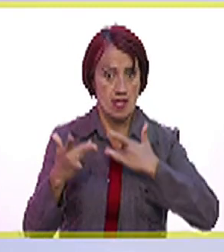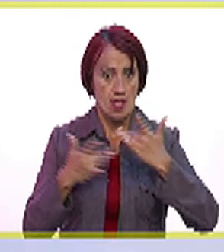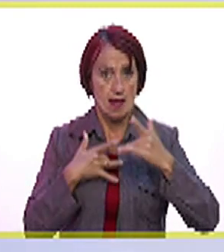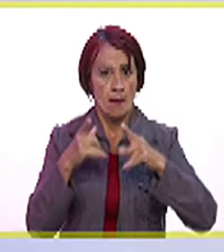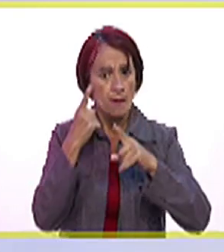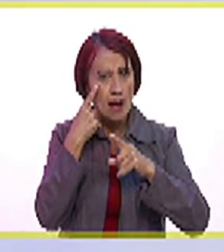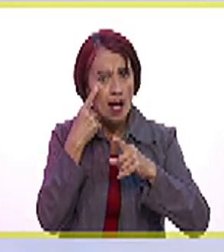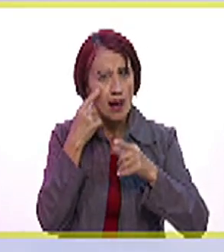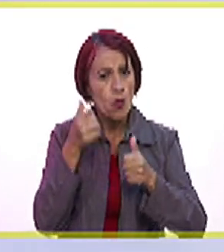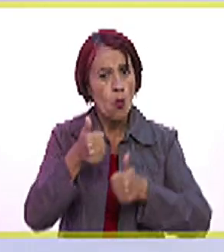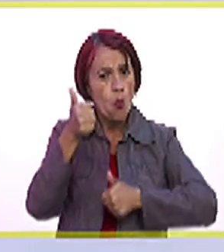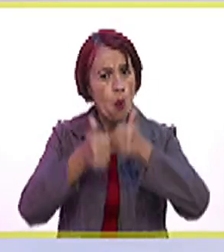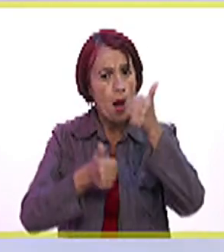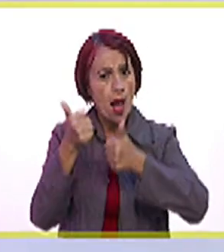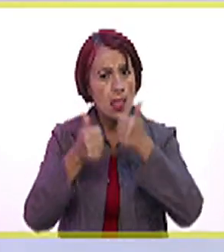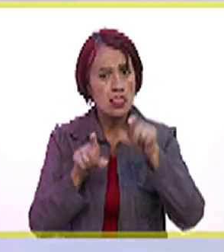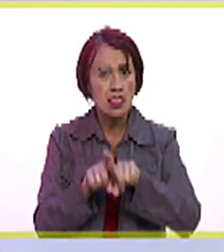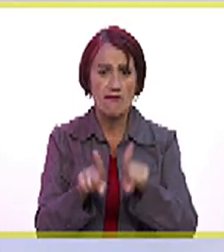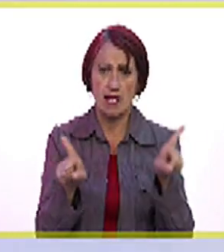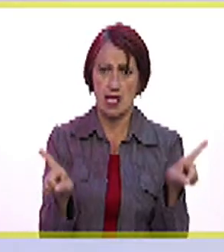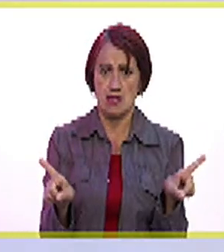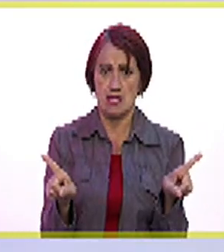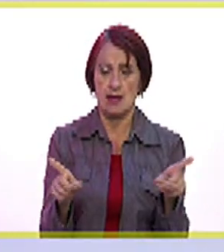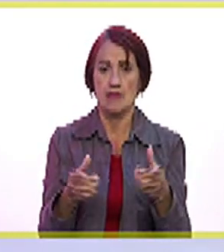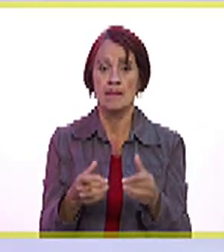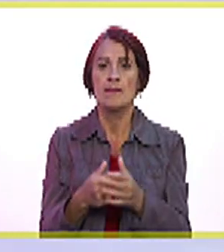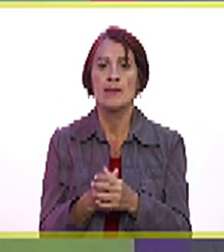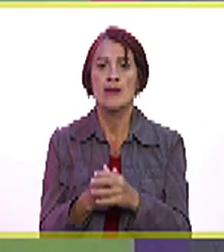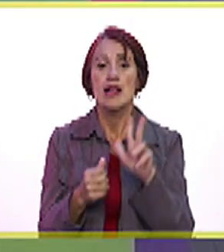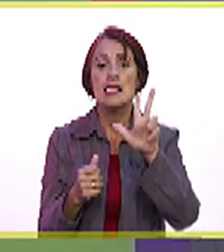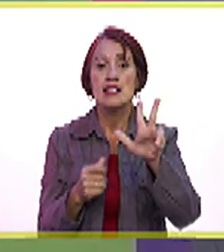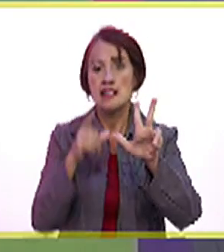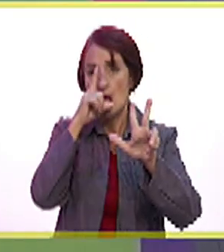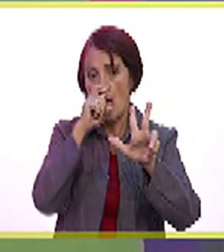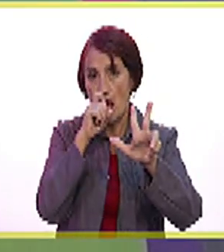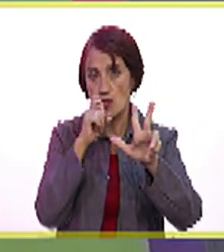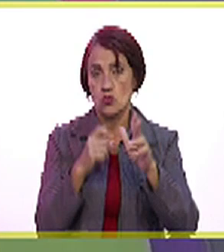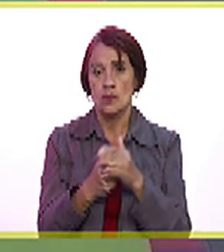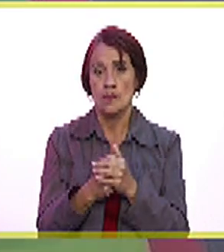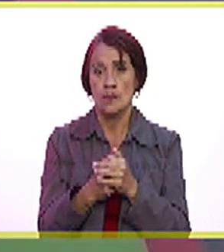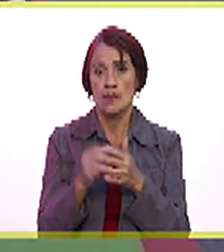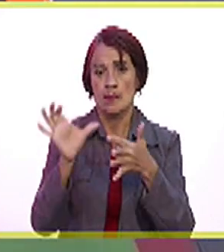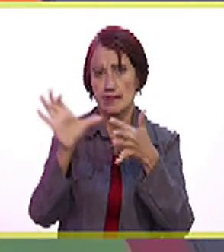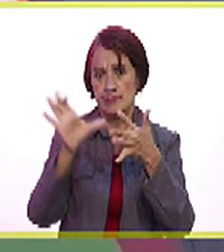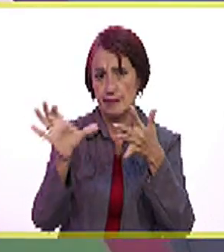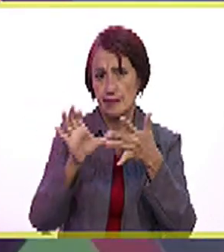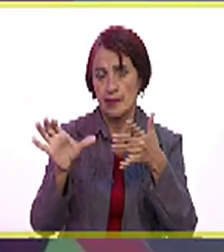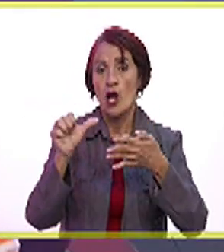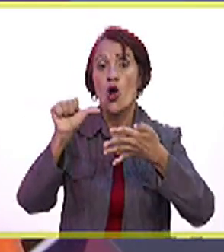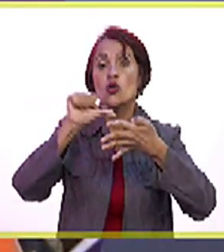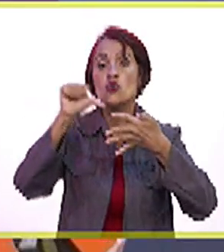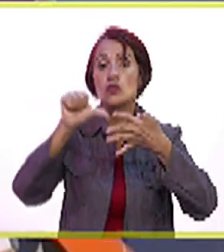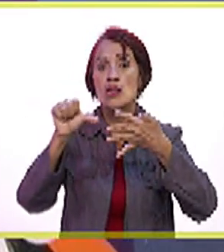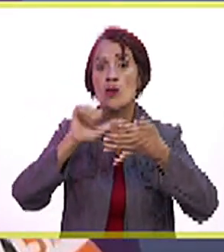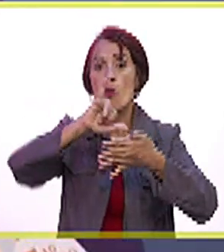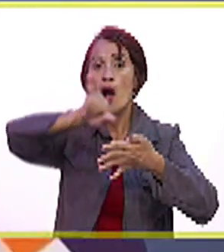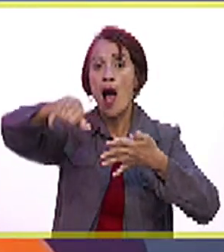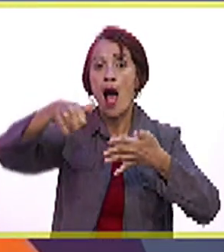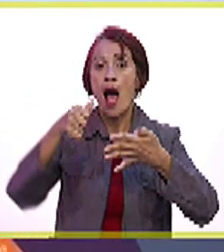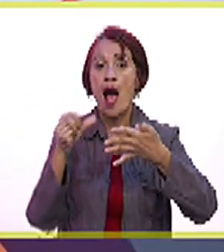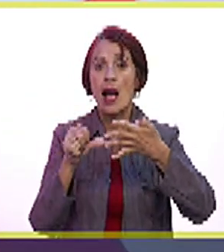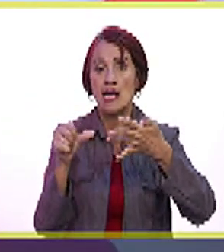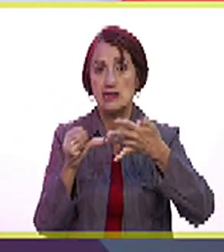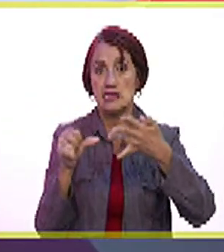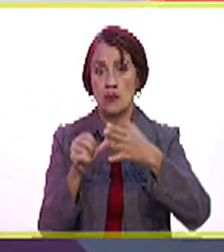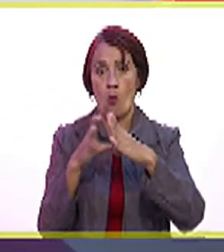diferenciar, va a buscar ejemplos de las mismas. Ahora, tercer año, vamos a hablar sobre las características de sustantivos y adjetivos. Nuevamente les